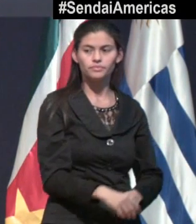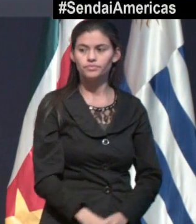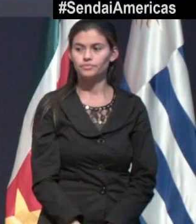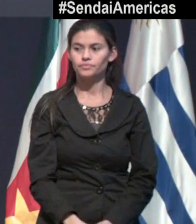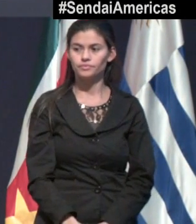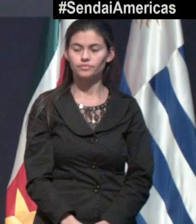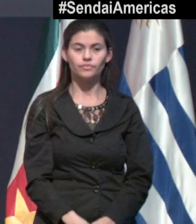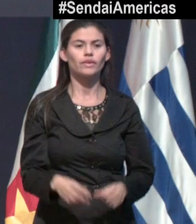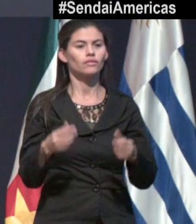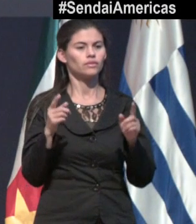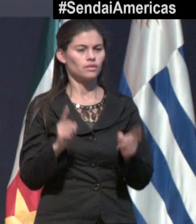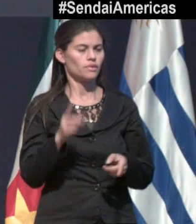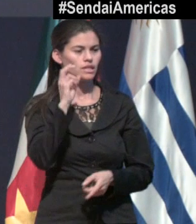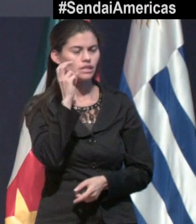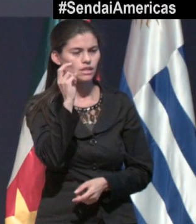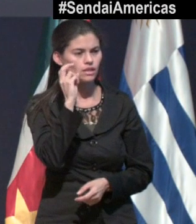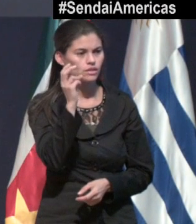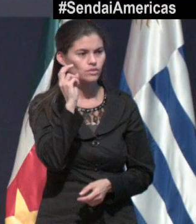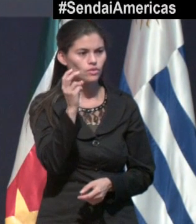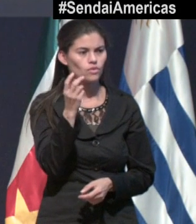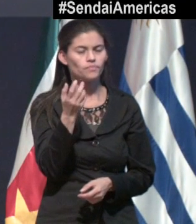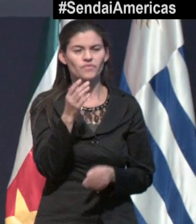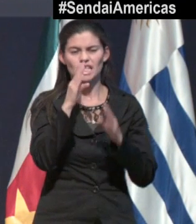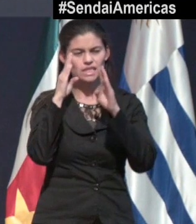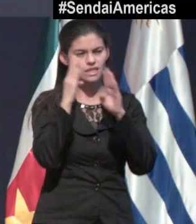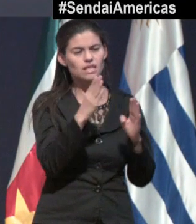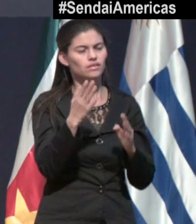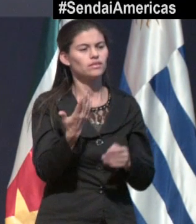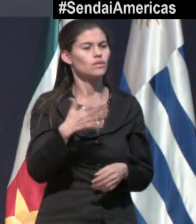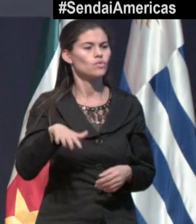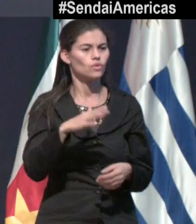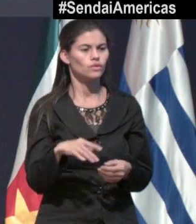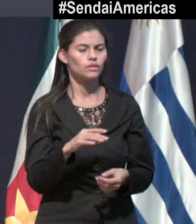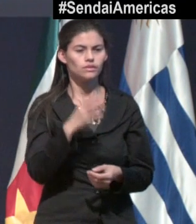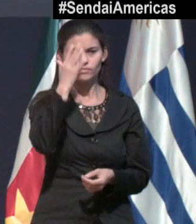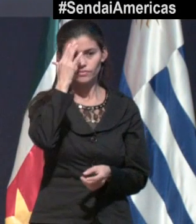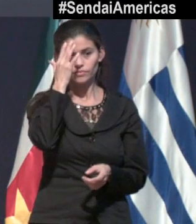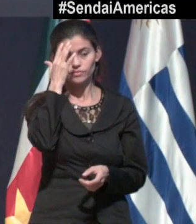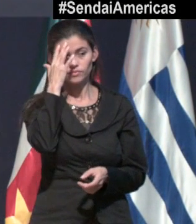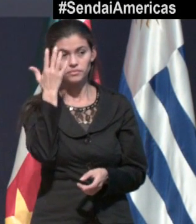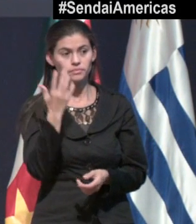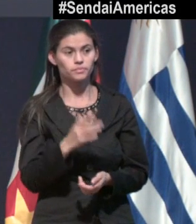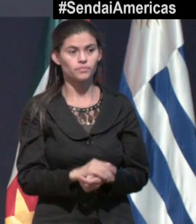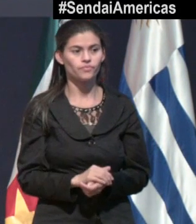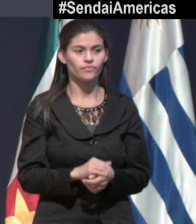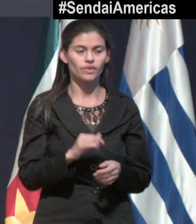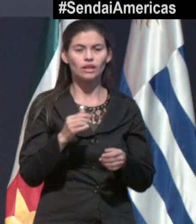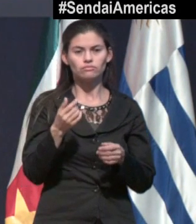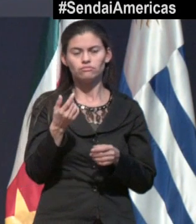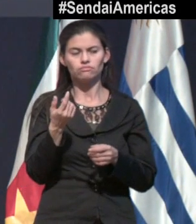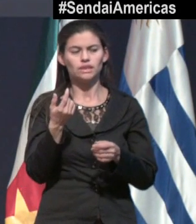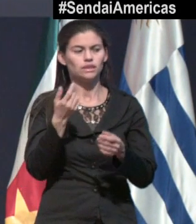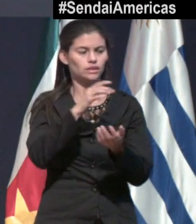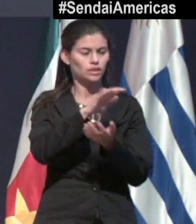Bueno, el riesgo está concentrado, como sabemos, en los pocos eventos grandes.